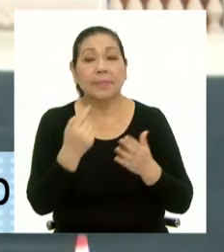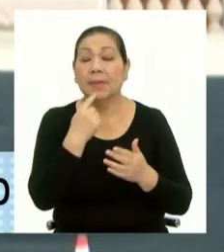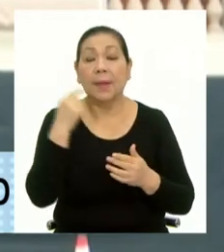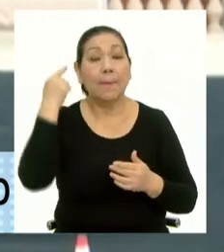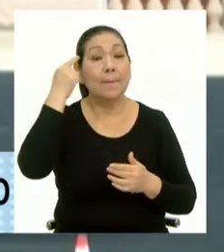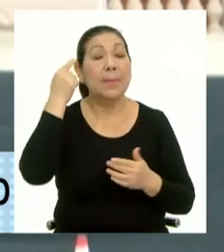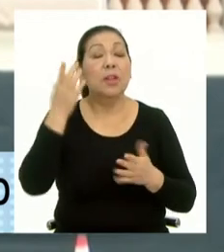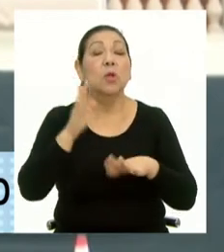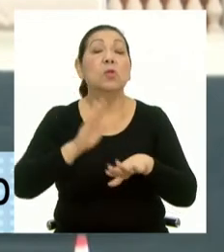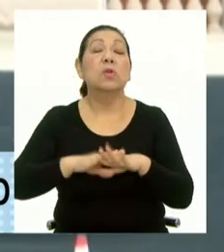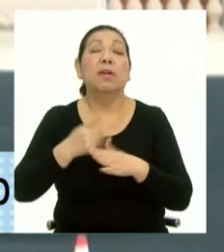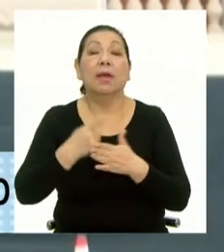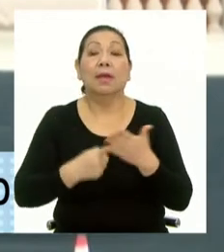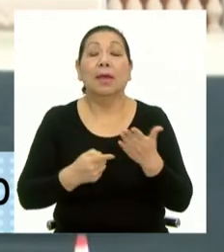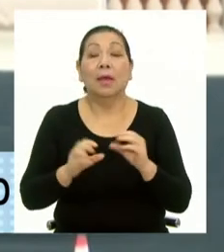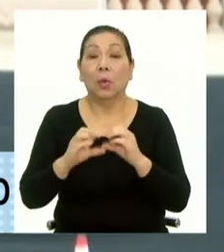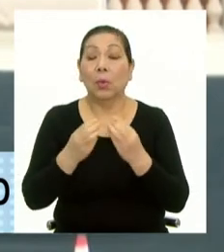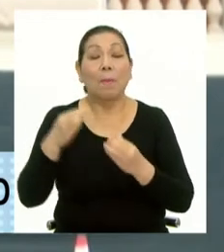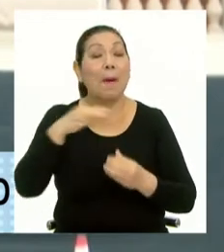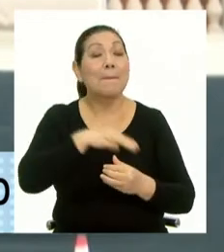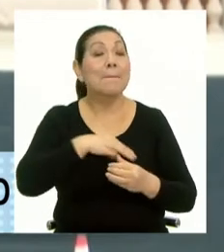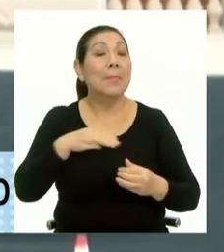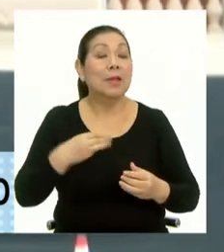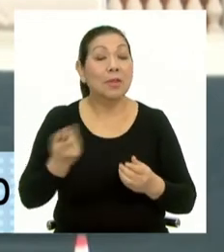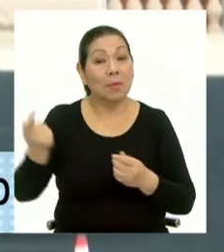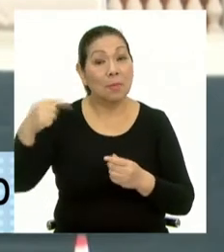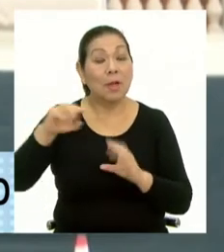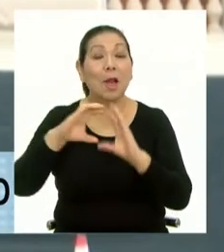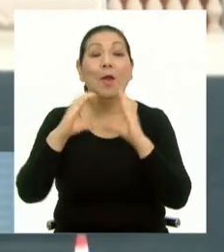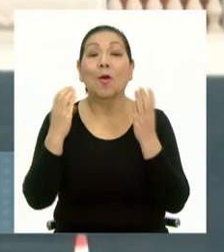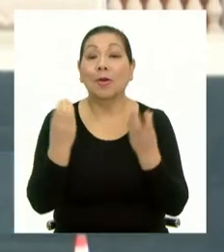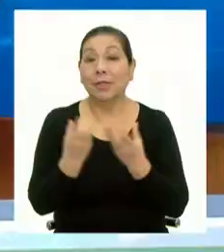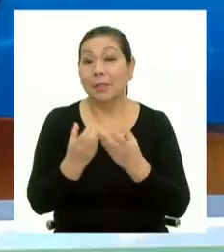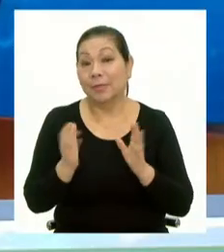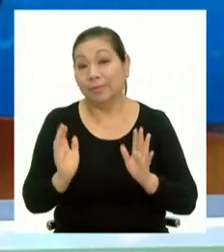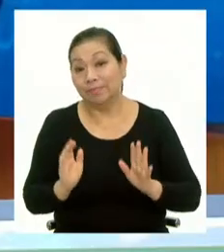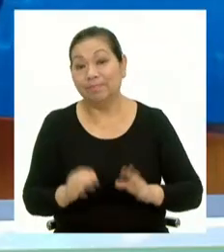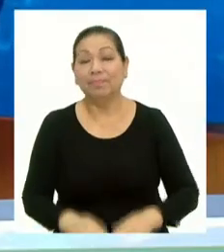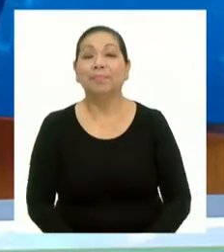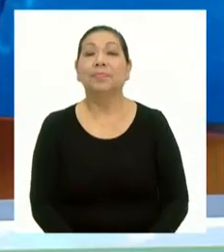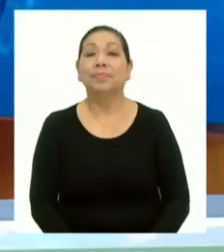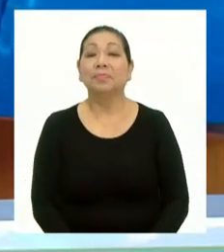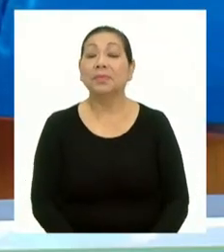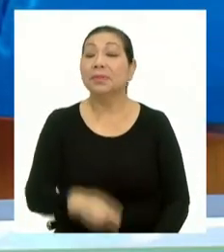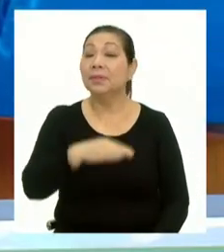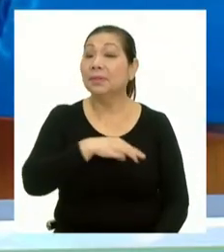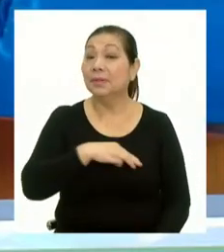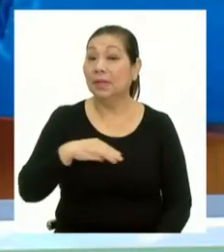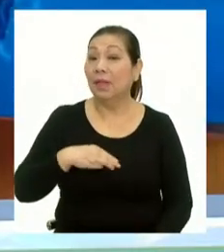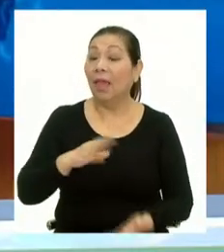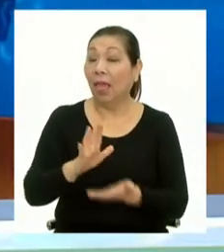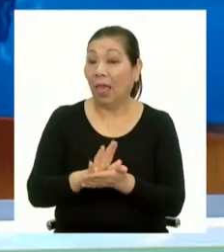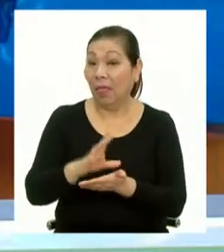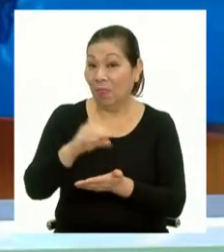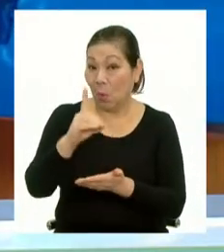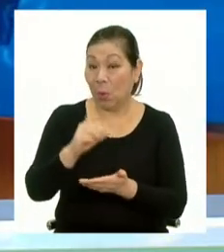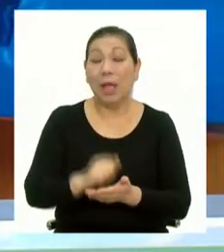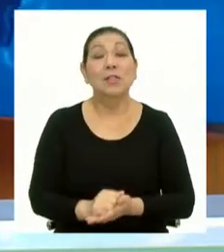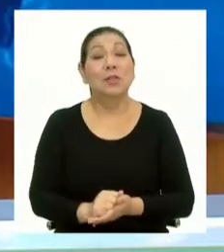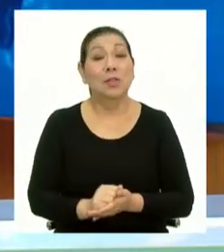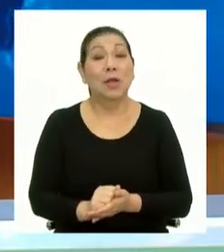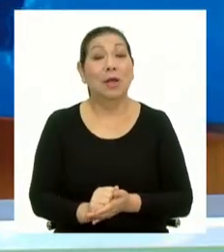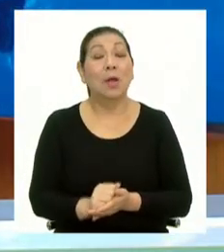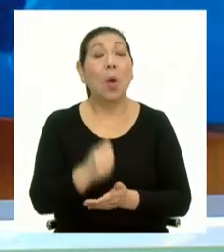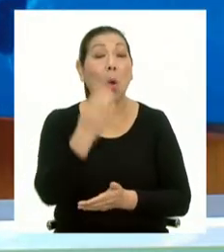medite sobre todo el gabinete que vendría al Congreso de la República. Y el ministro de Educación, Juan Cadillo, señaló